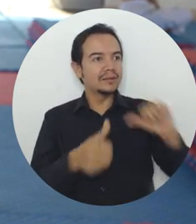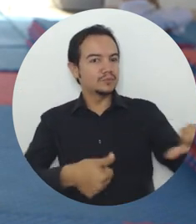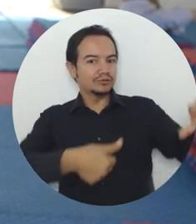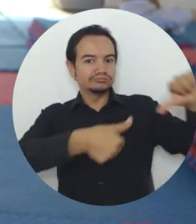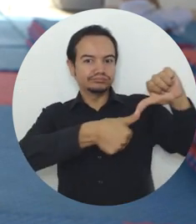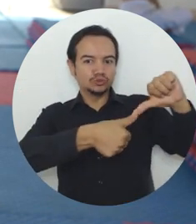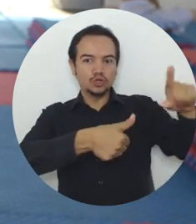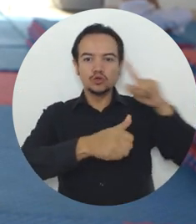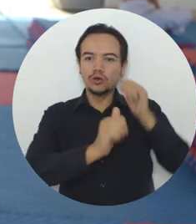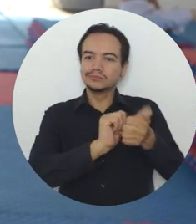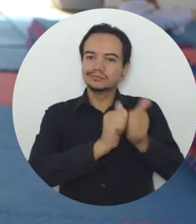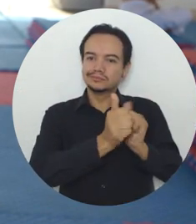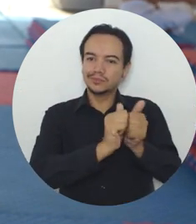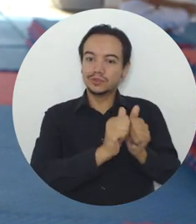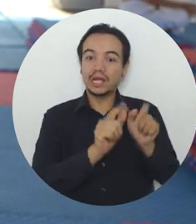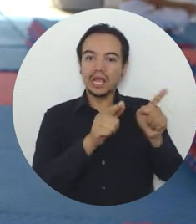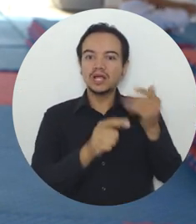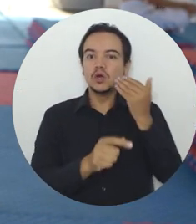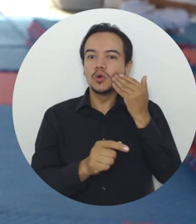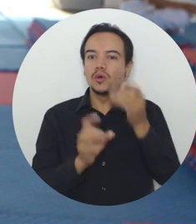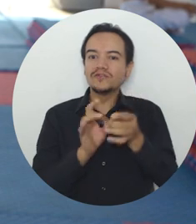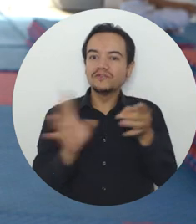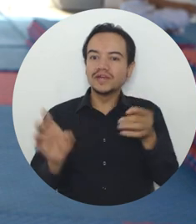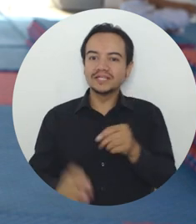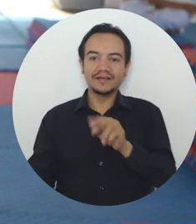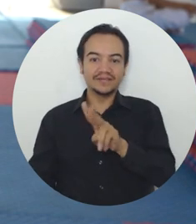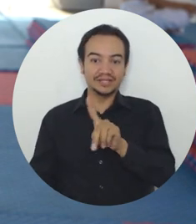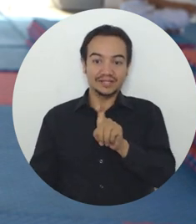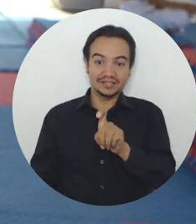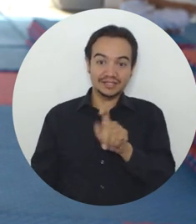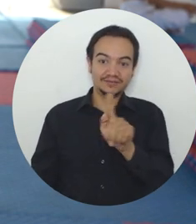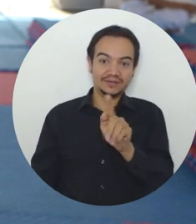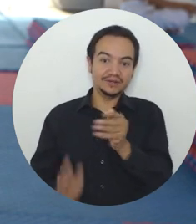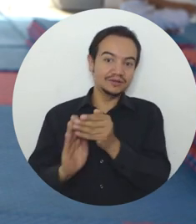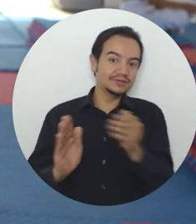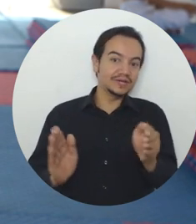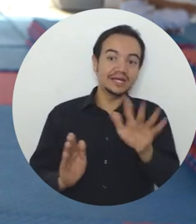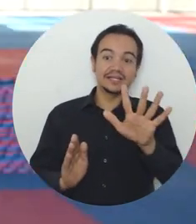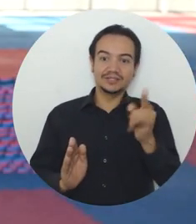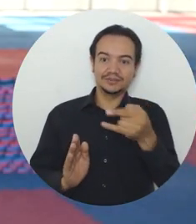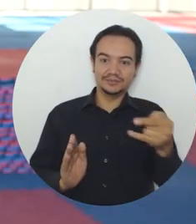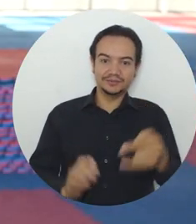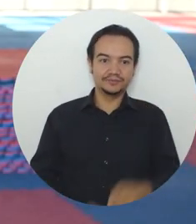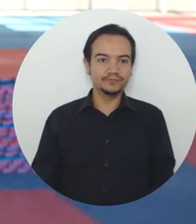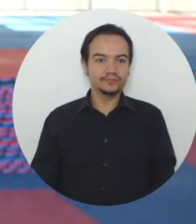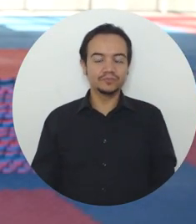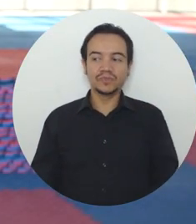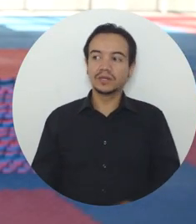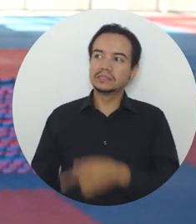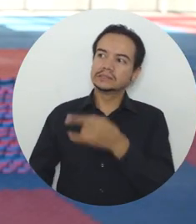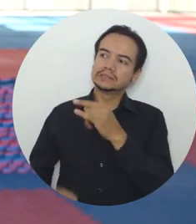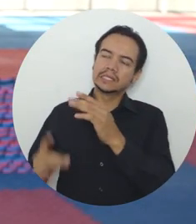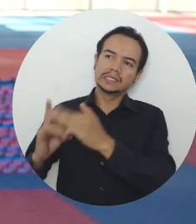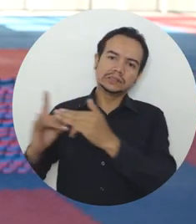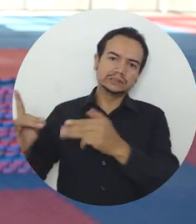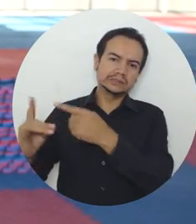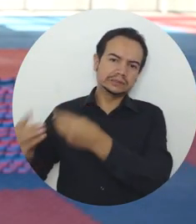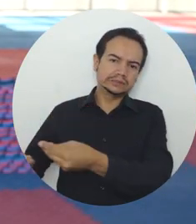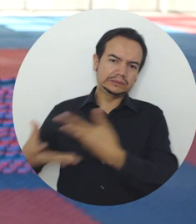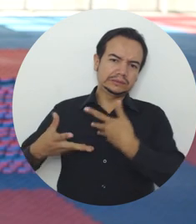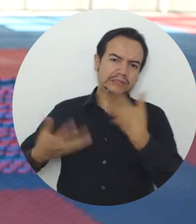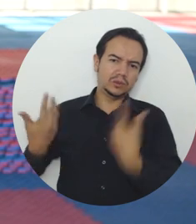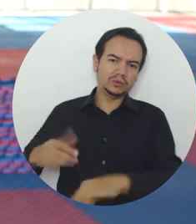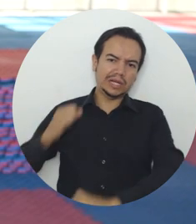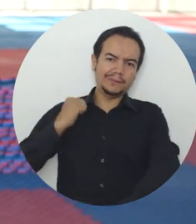los centroamericanos que se realizarán a partir del 26 de febrero al 5 de marzo. La universidad nos brinda demasiado